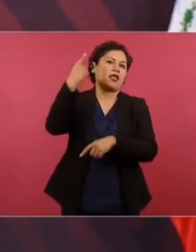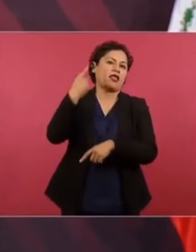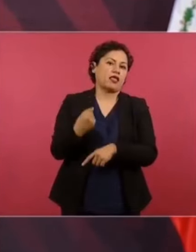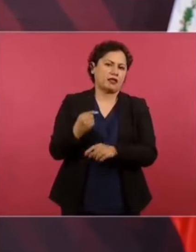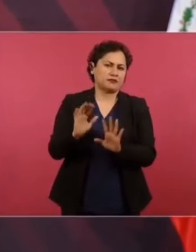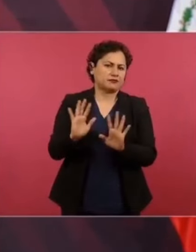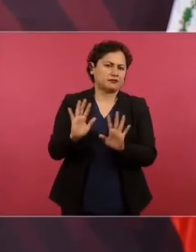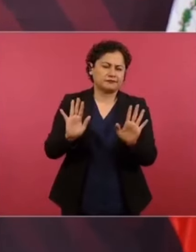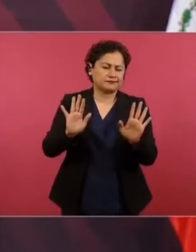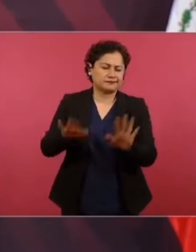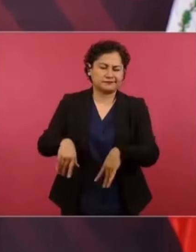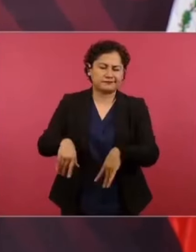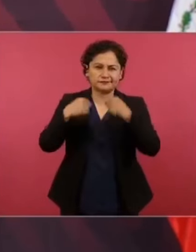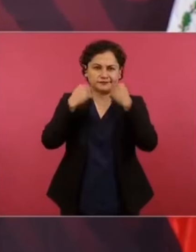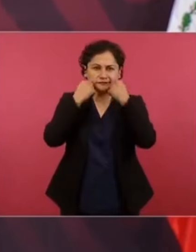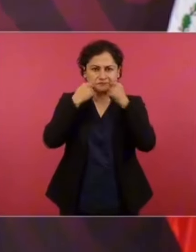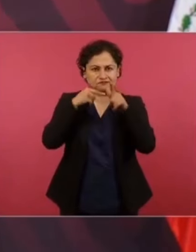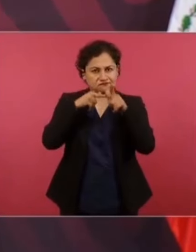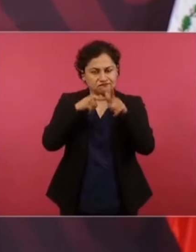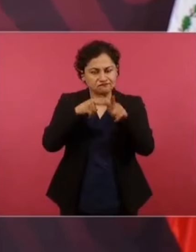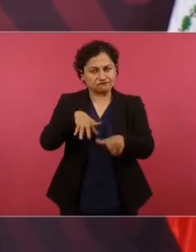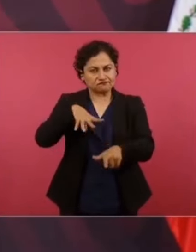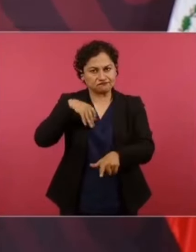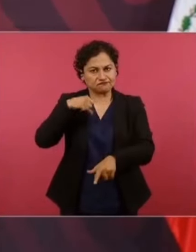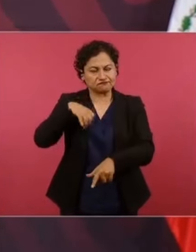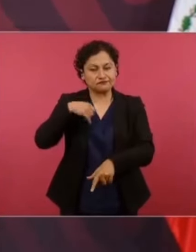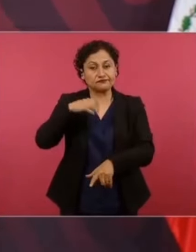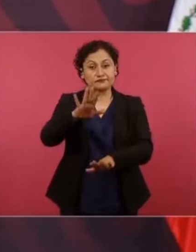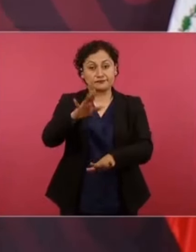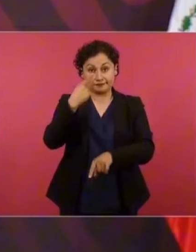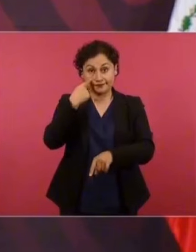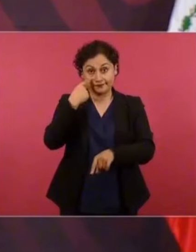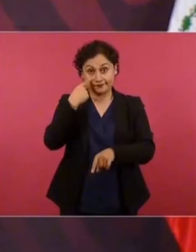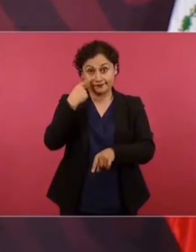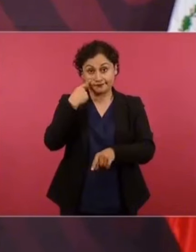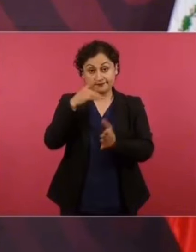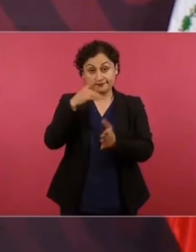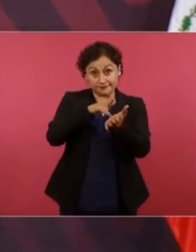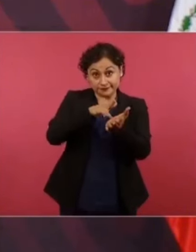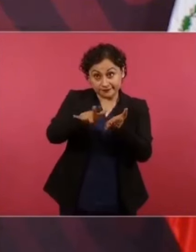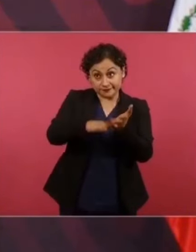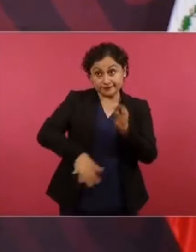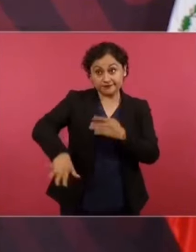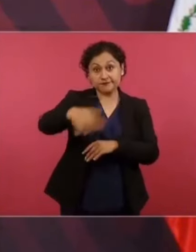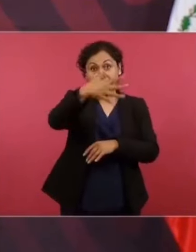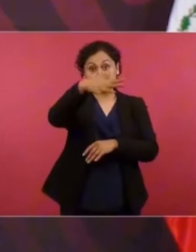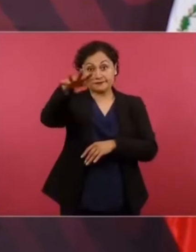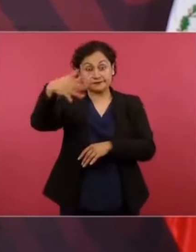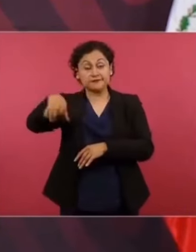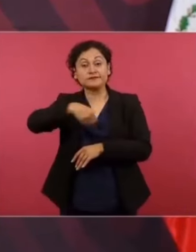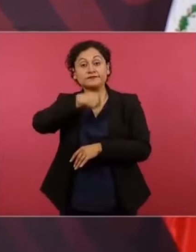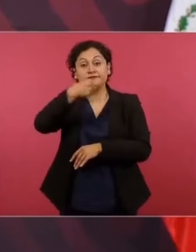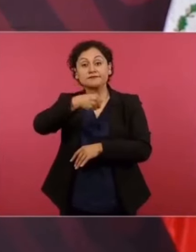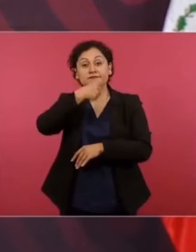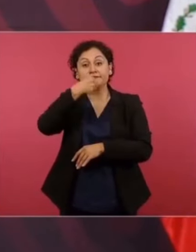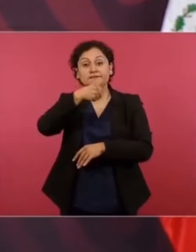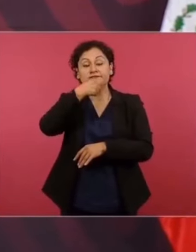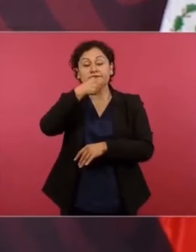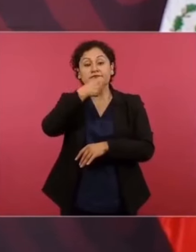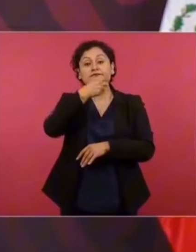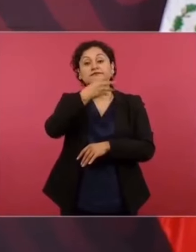programa de pensión adultos mayores son 450,000 millones